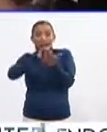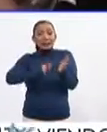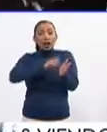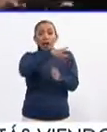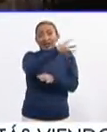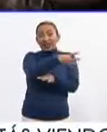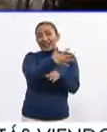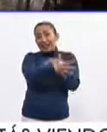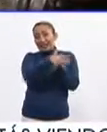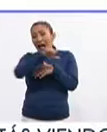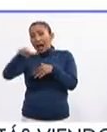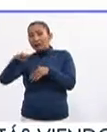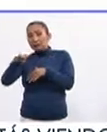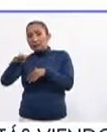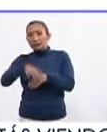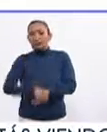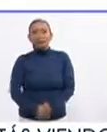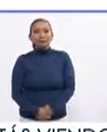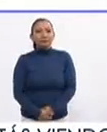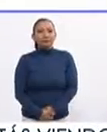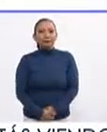siglos XV y XIX.